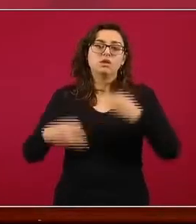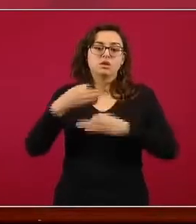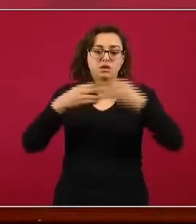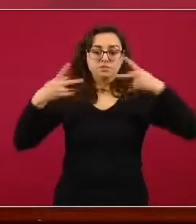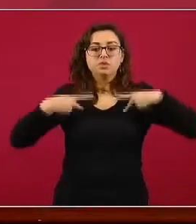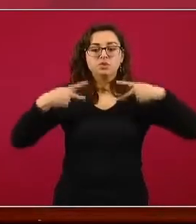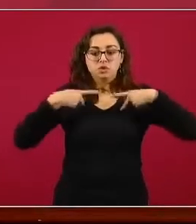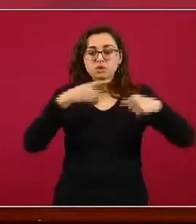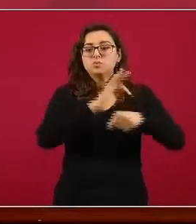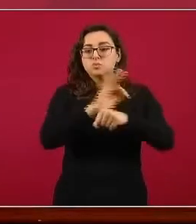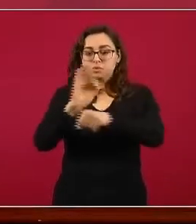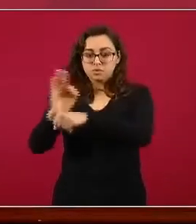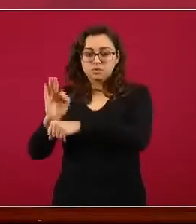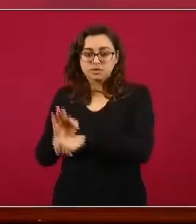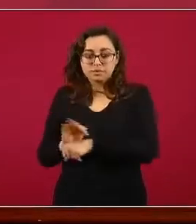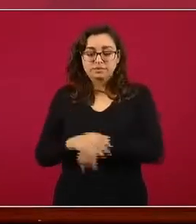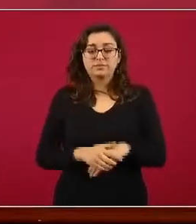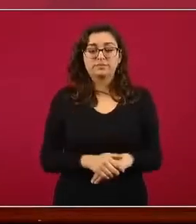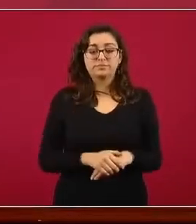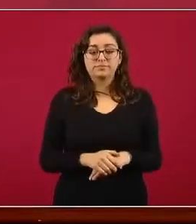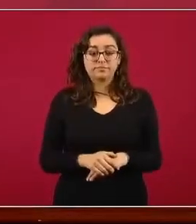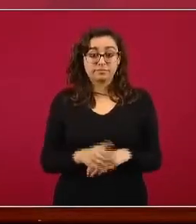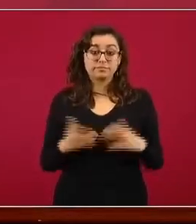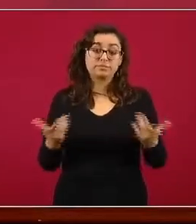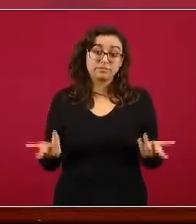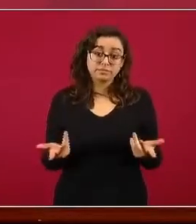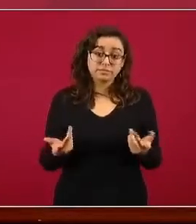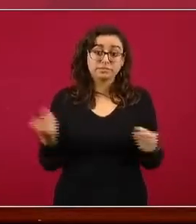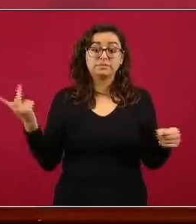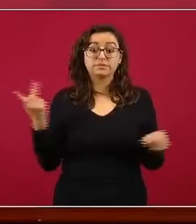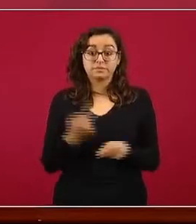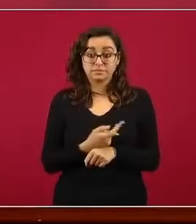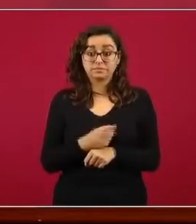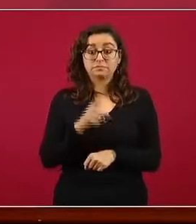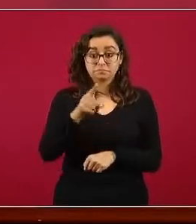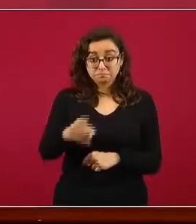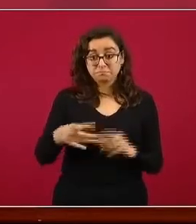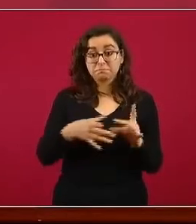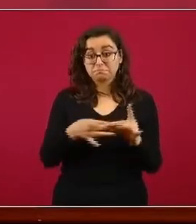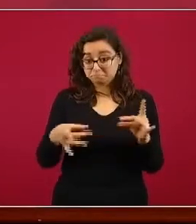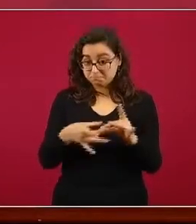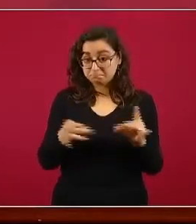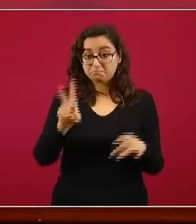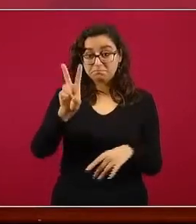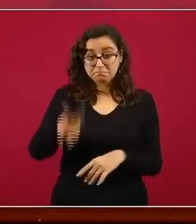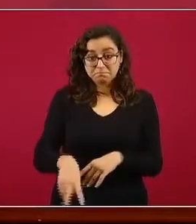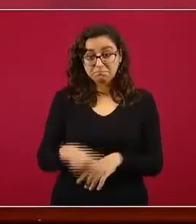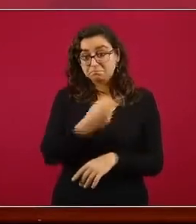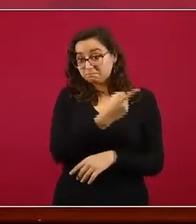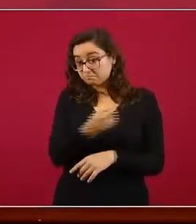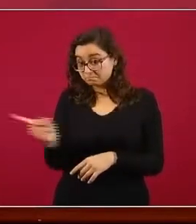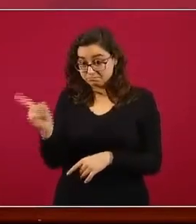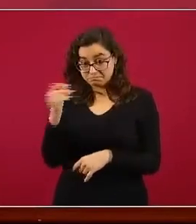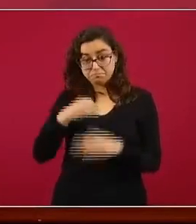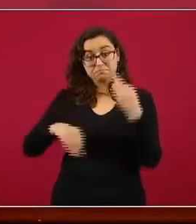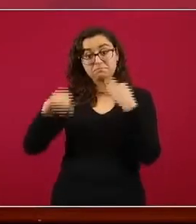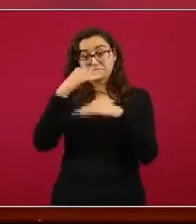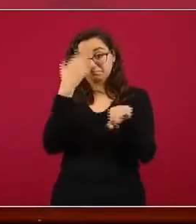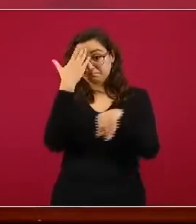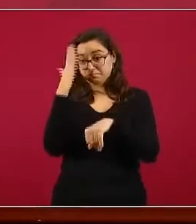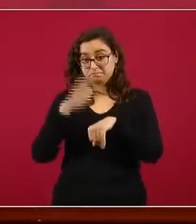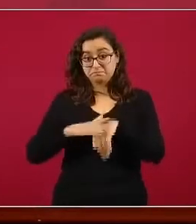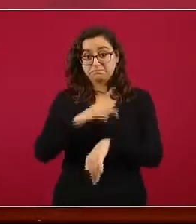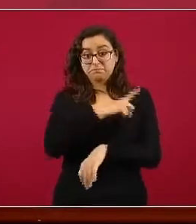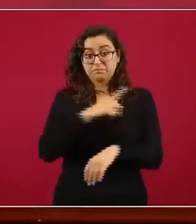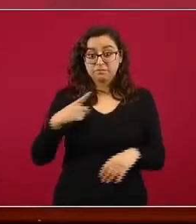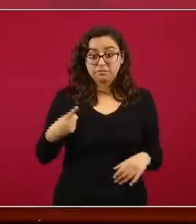salud y la vida. Ahora, también es muy cierto, y qué bueno que usted lo señala, para que a nadie se le olvide, que